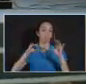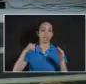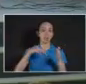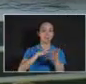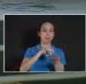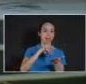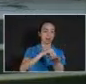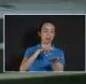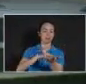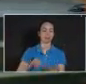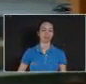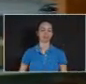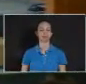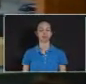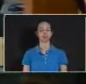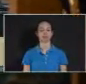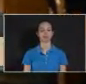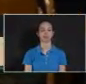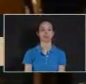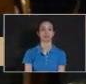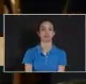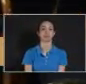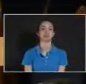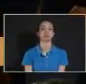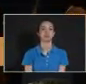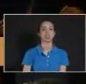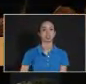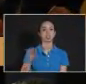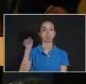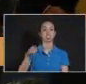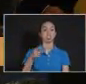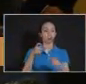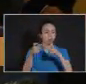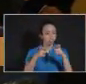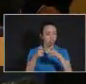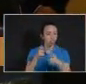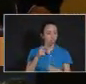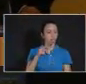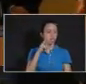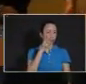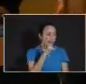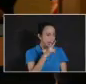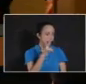De tal manera que si usted controla a un hermanito vengativo,